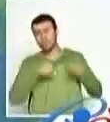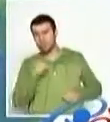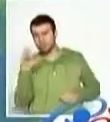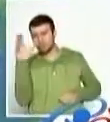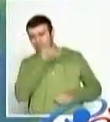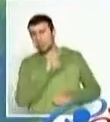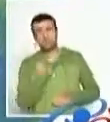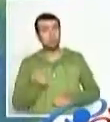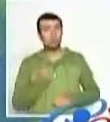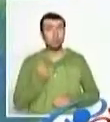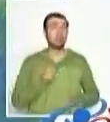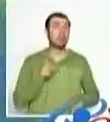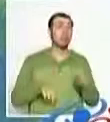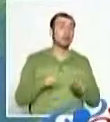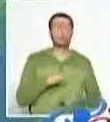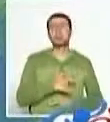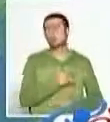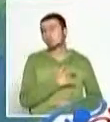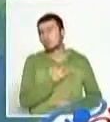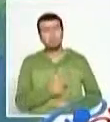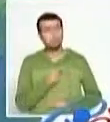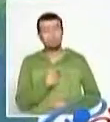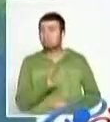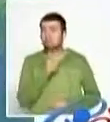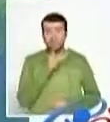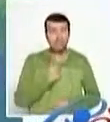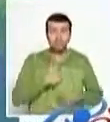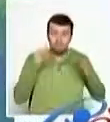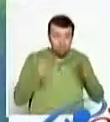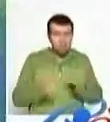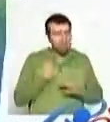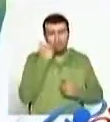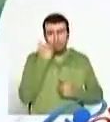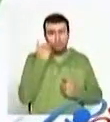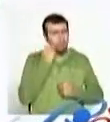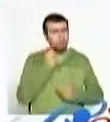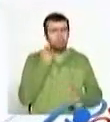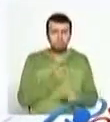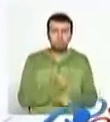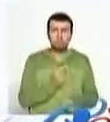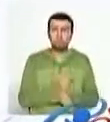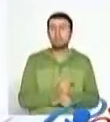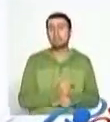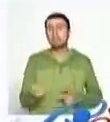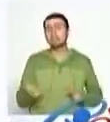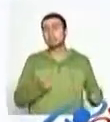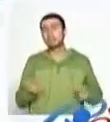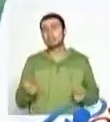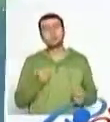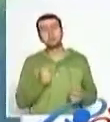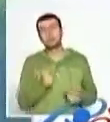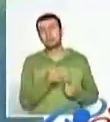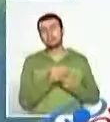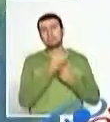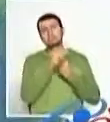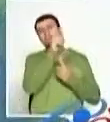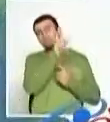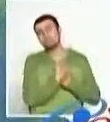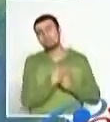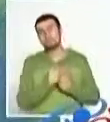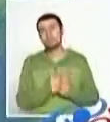sola aparición de algunos síntomas sin haber aparecido todavía la enfermedad clínica, con el diagnóstico clínico hecho por el especialista.